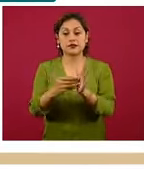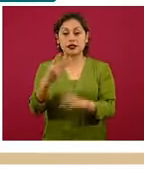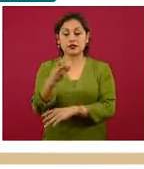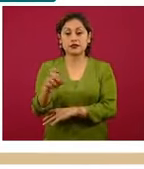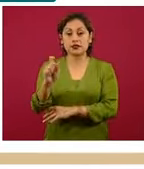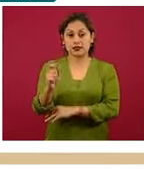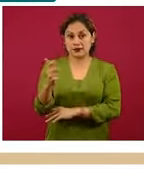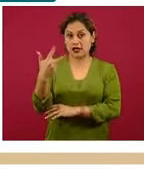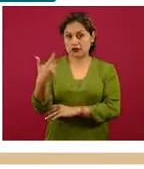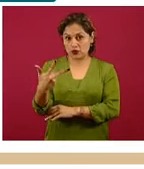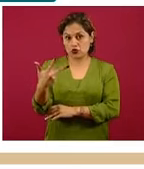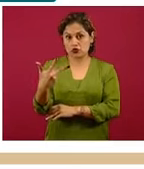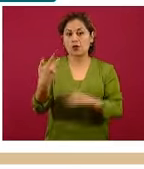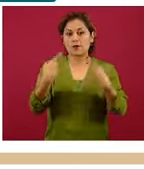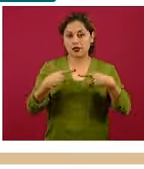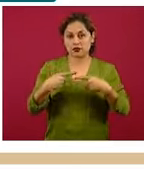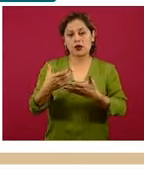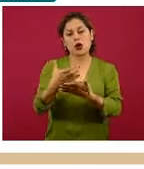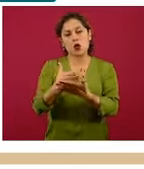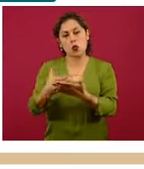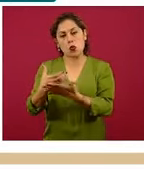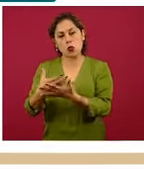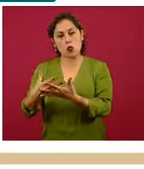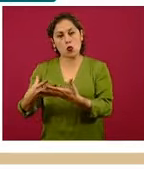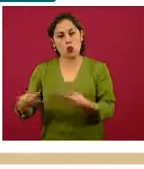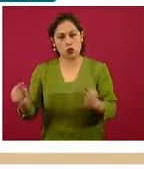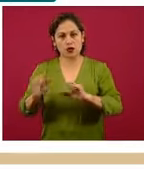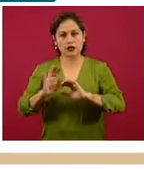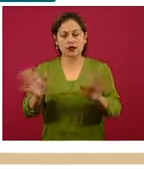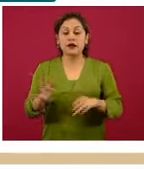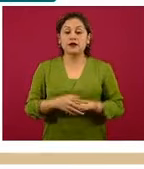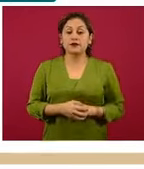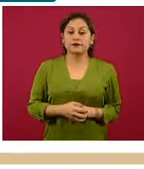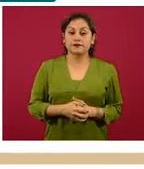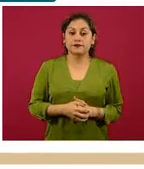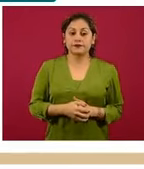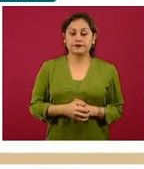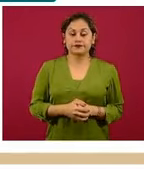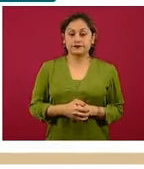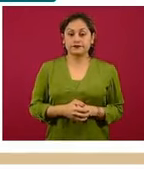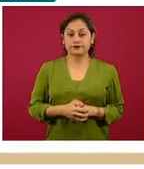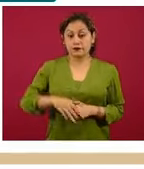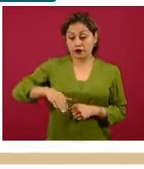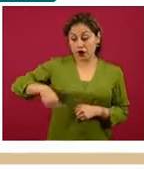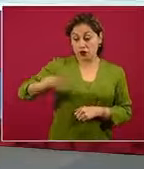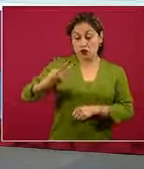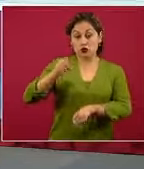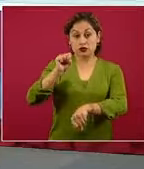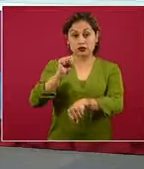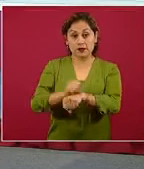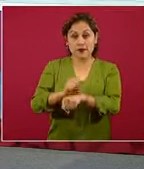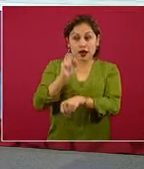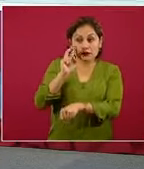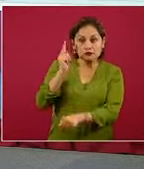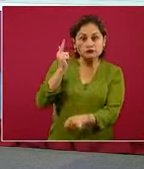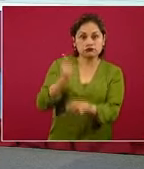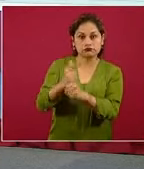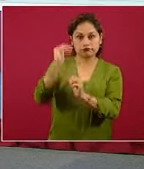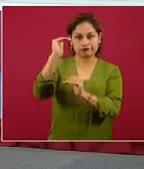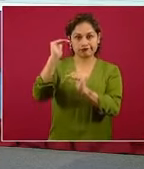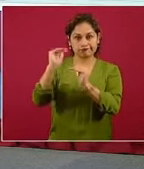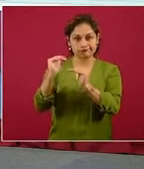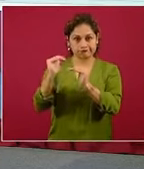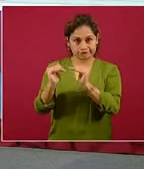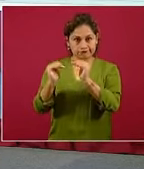987.328. En base a esa ligera reducción que vemos en las últimas 2 semanas, vemos que también disminuyó